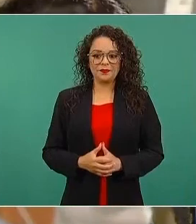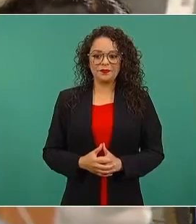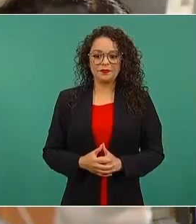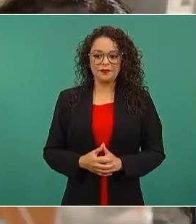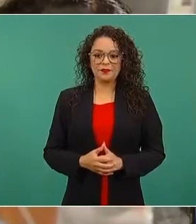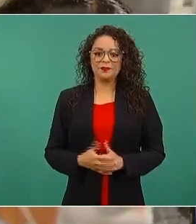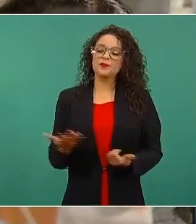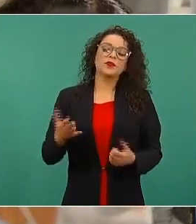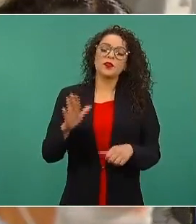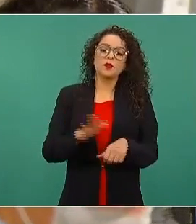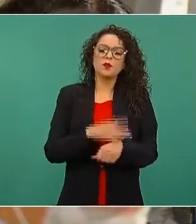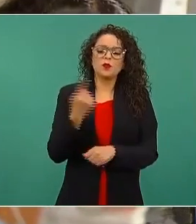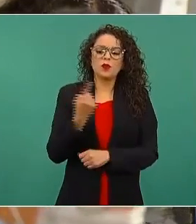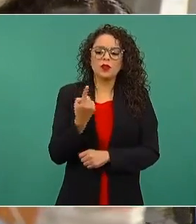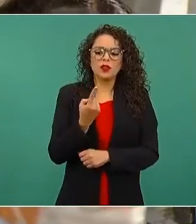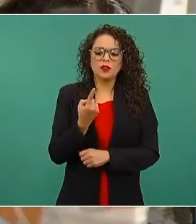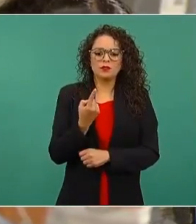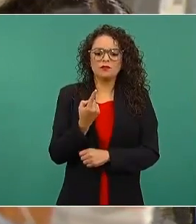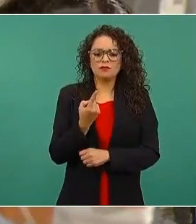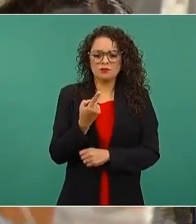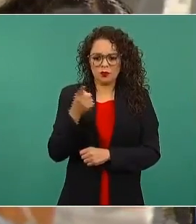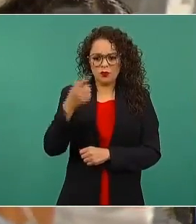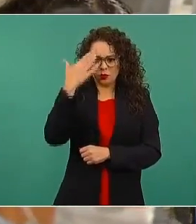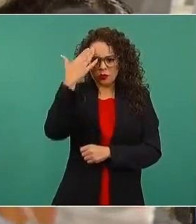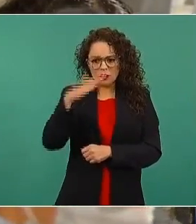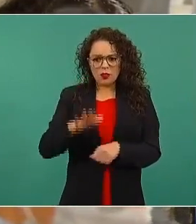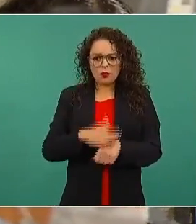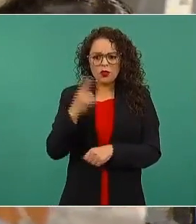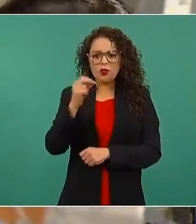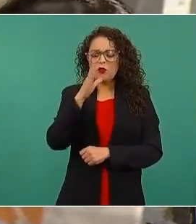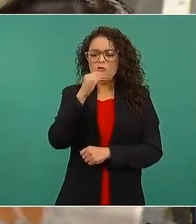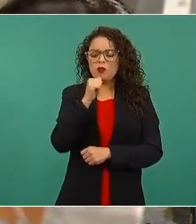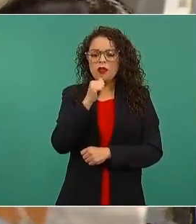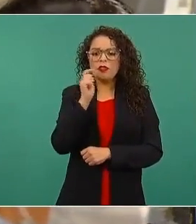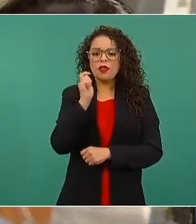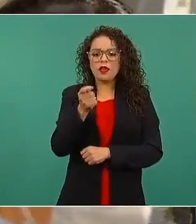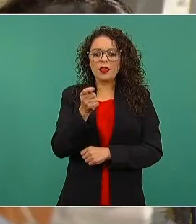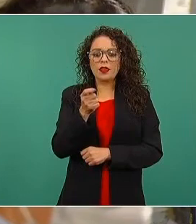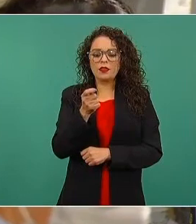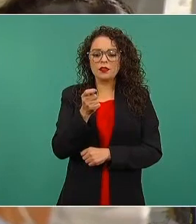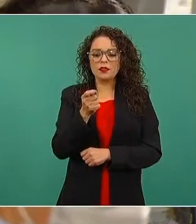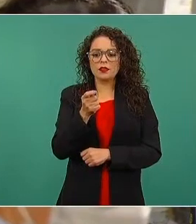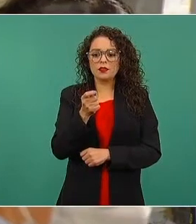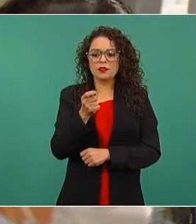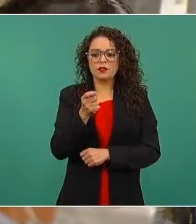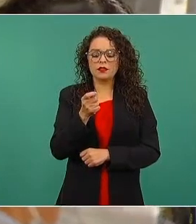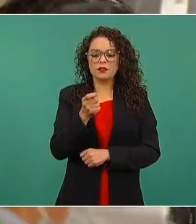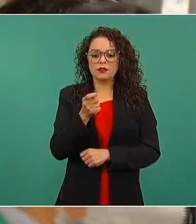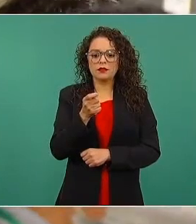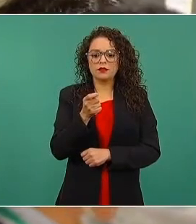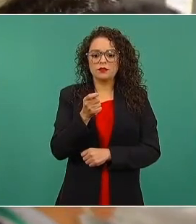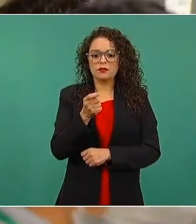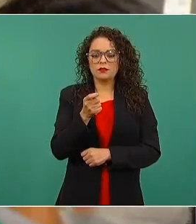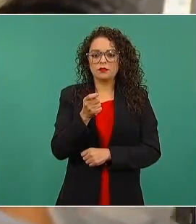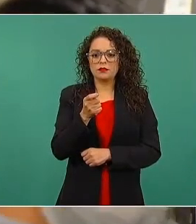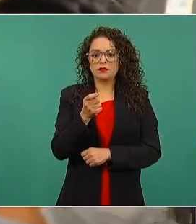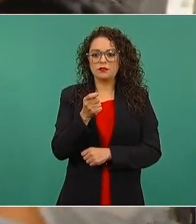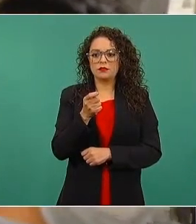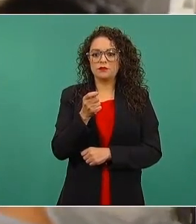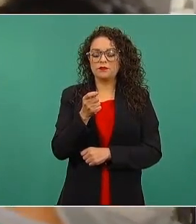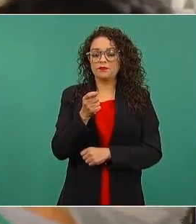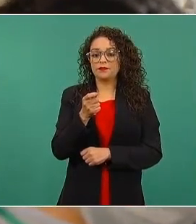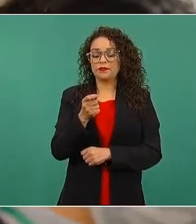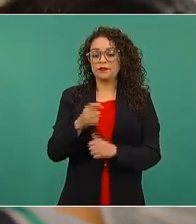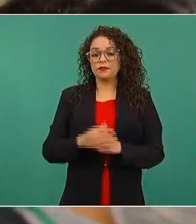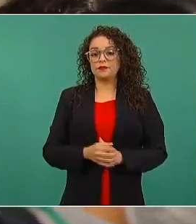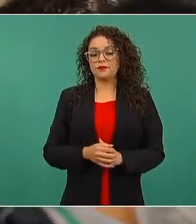qué no se ha podido, si tiene usted conocimiento, por qué no se ha podido probar el presunto, digamos presunto porque